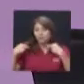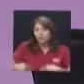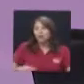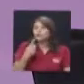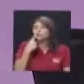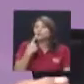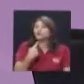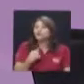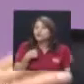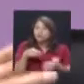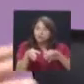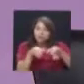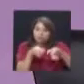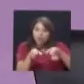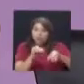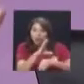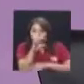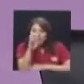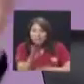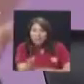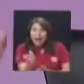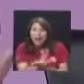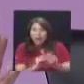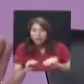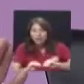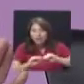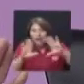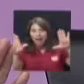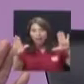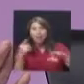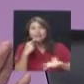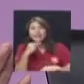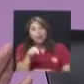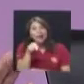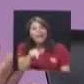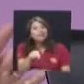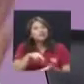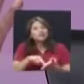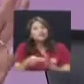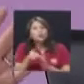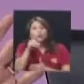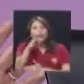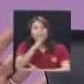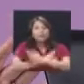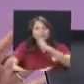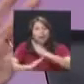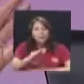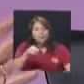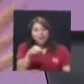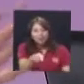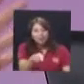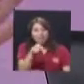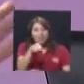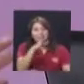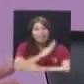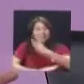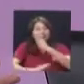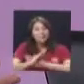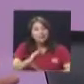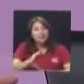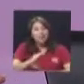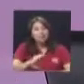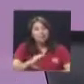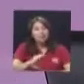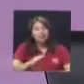claramente aquí hay una discapacidad y esa discapacidad no puede ser la prohibición